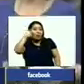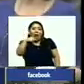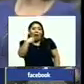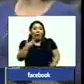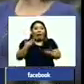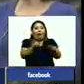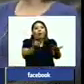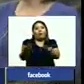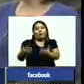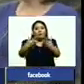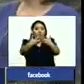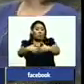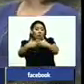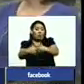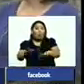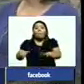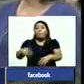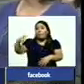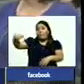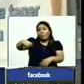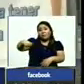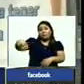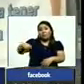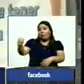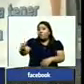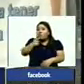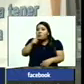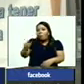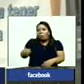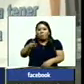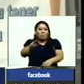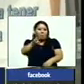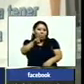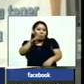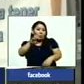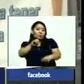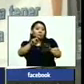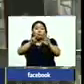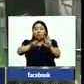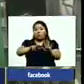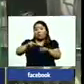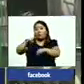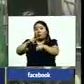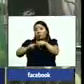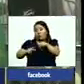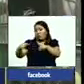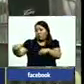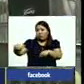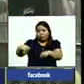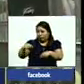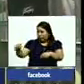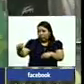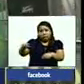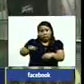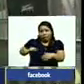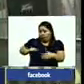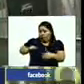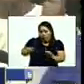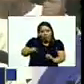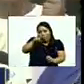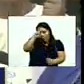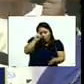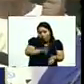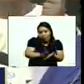las empresas, ya que la pensión mínima no supera los $207.60, dinero que no alcanza para los gastos